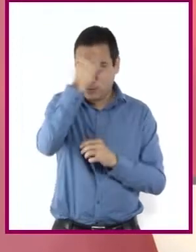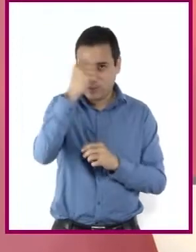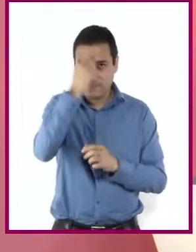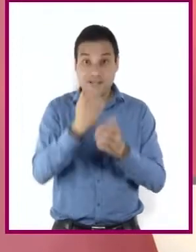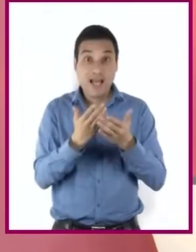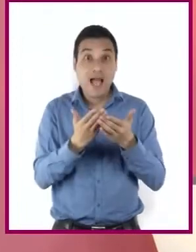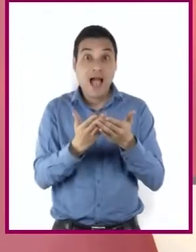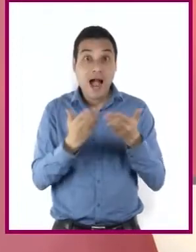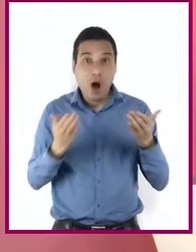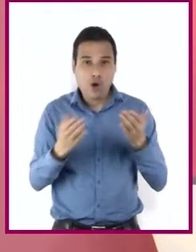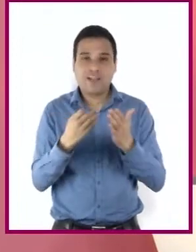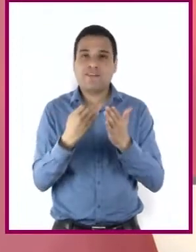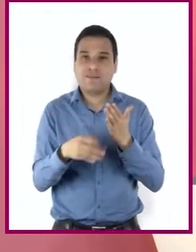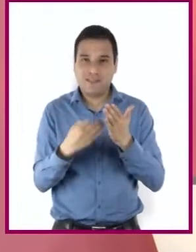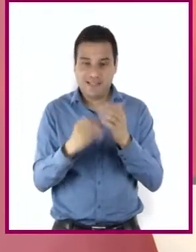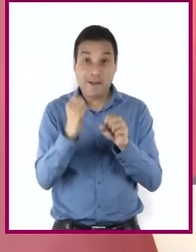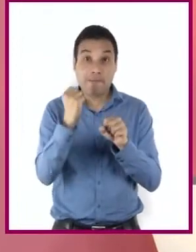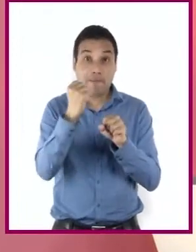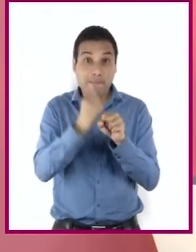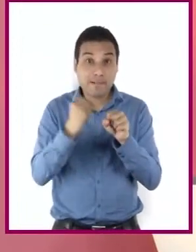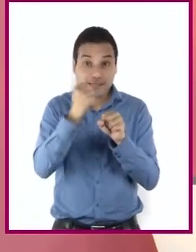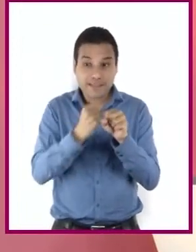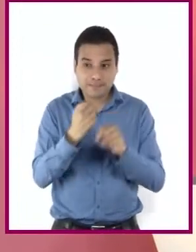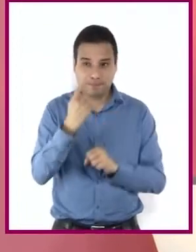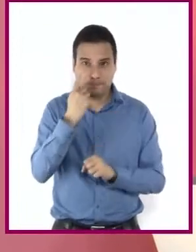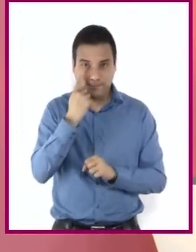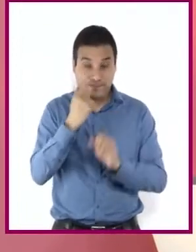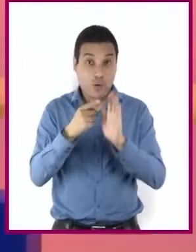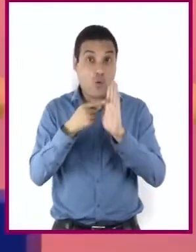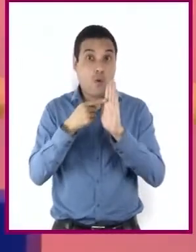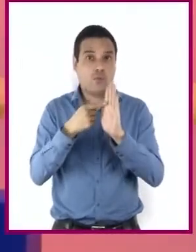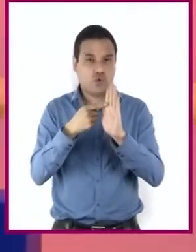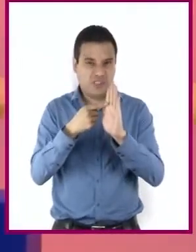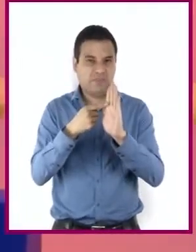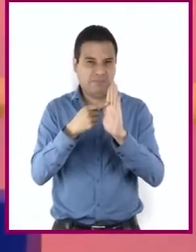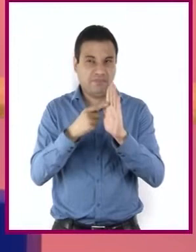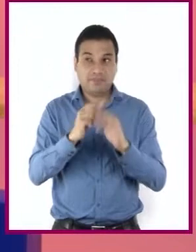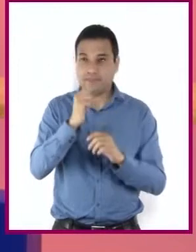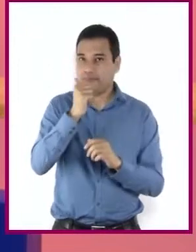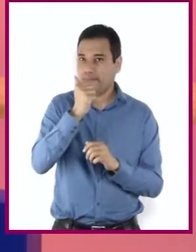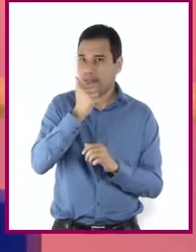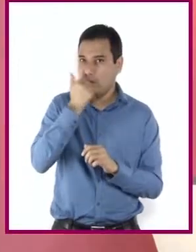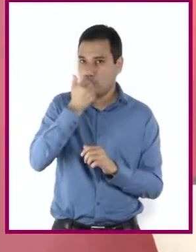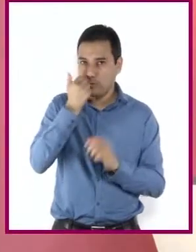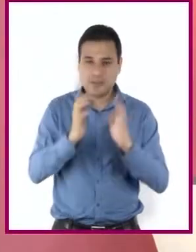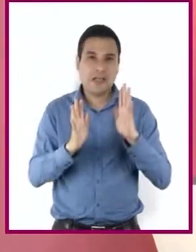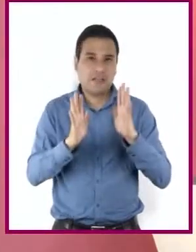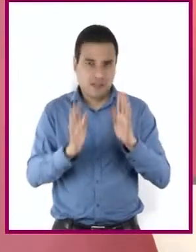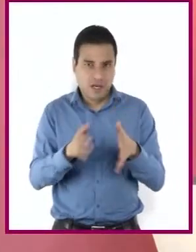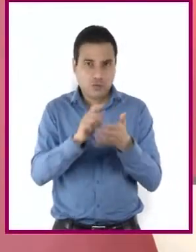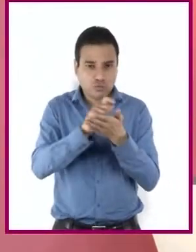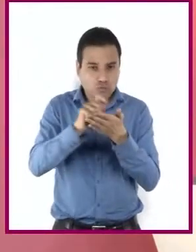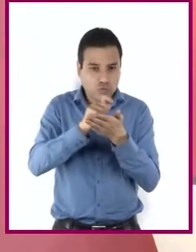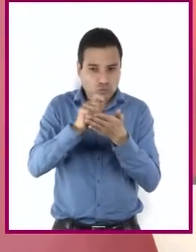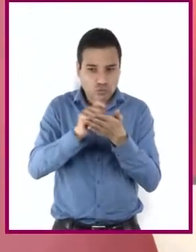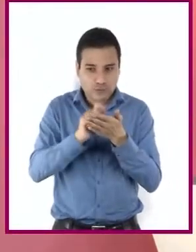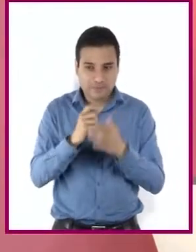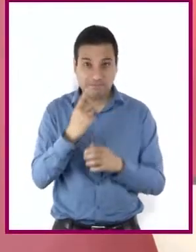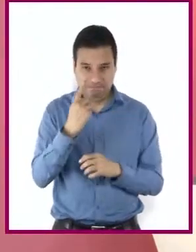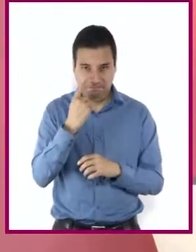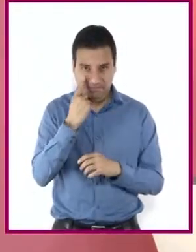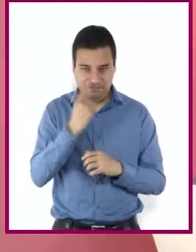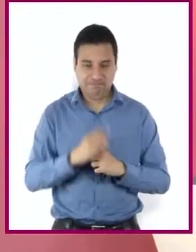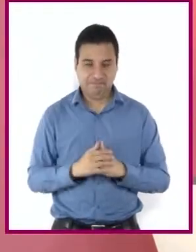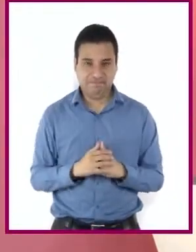práctica. Para ello, les mostraremos los productos de algunos alumnos que trabajaron con nosotras durante este